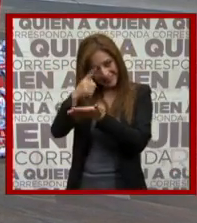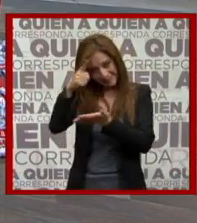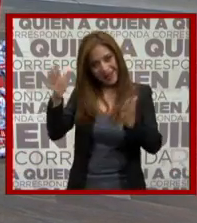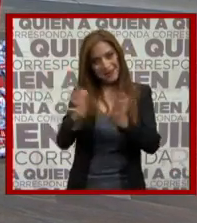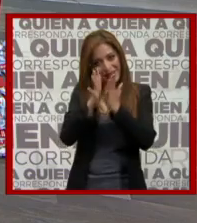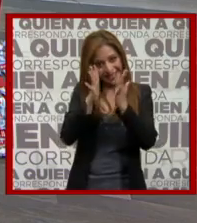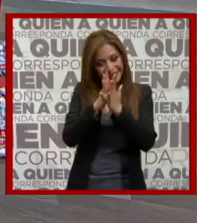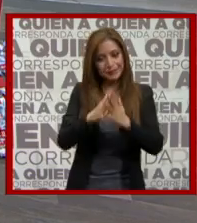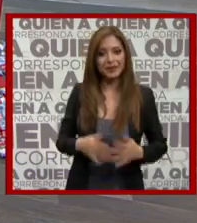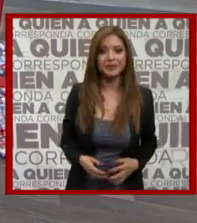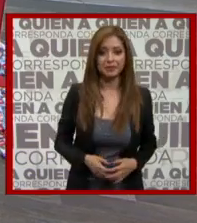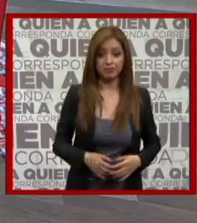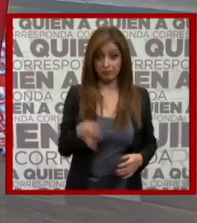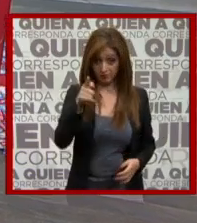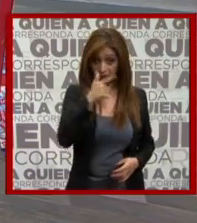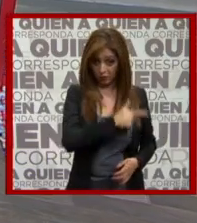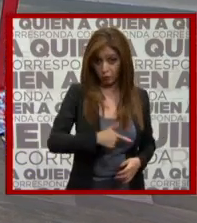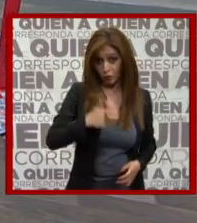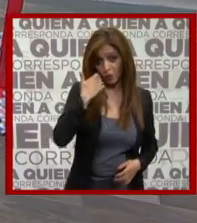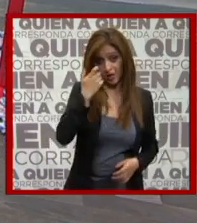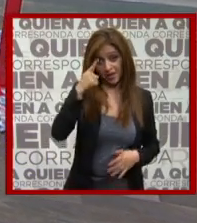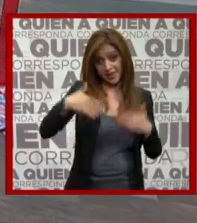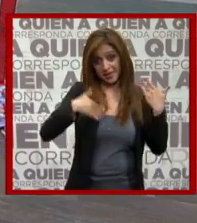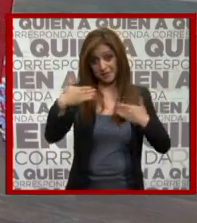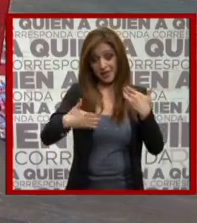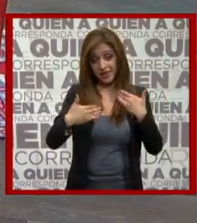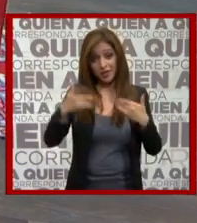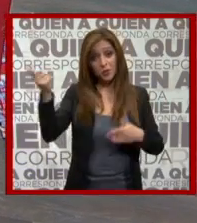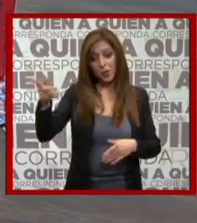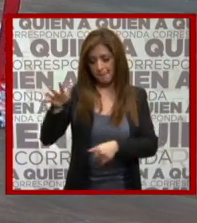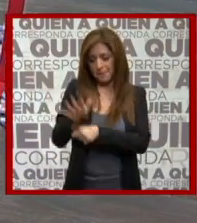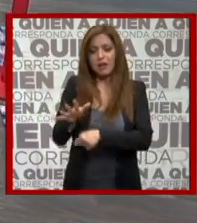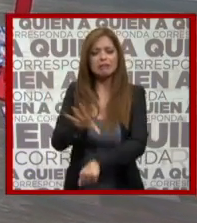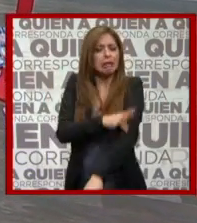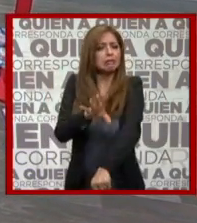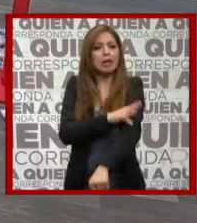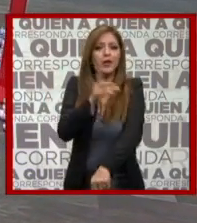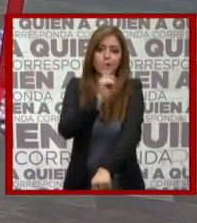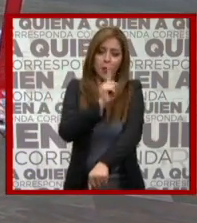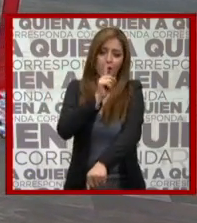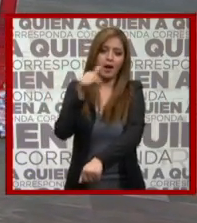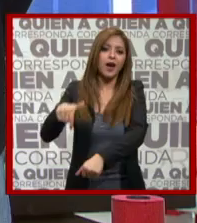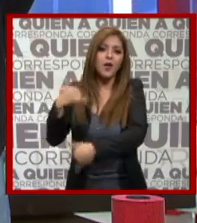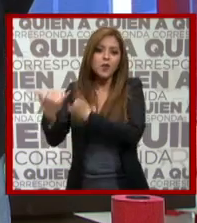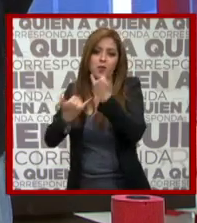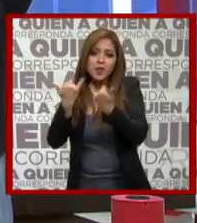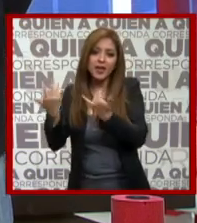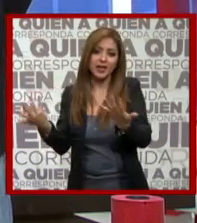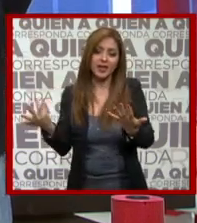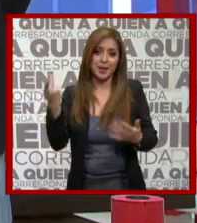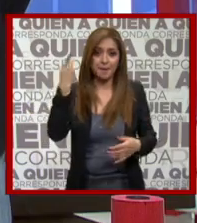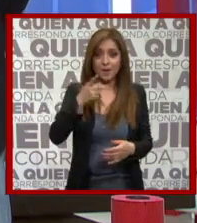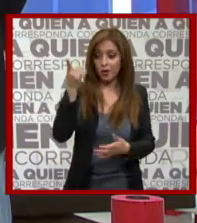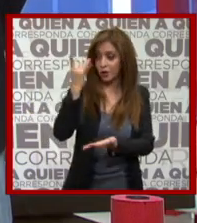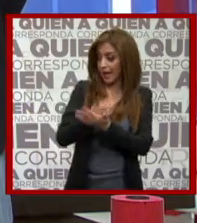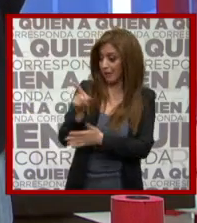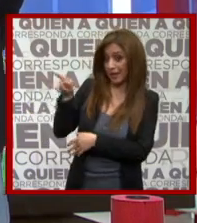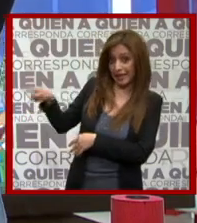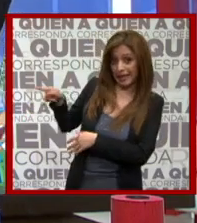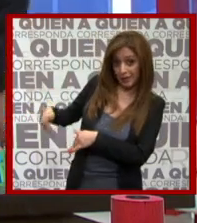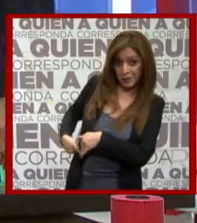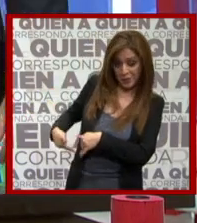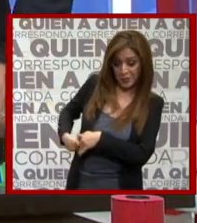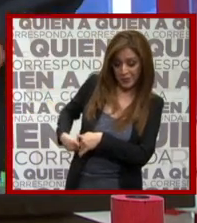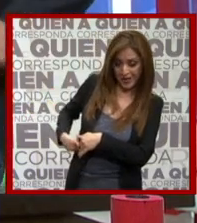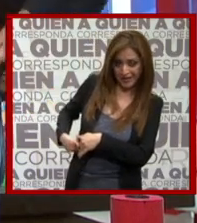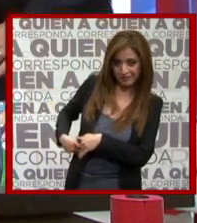gustó. Si a usted también le gustó y se quiere divertir, no lo van a dejar apachurrar el botón y recargarse en él, porque eso ya es mala onda. Sí, eso lo hace Poncho. Hoy lo dice nada más